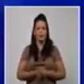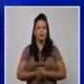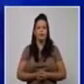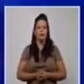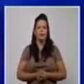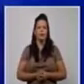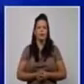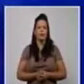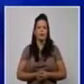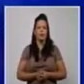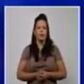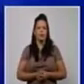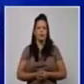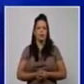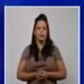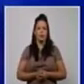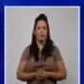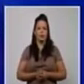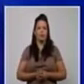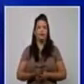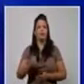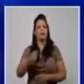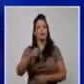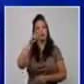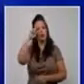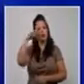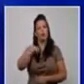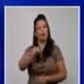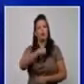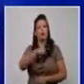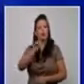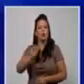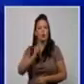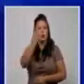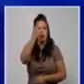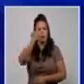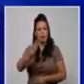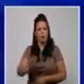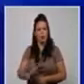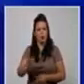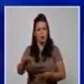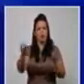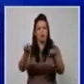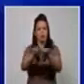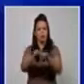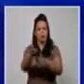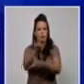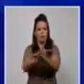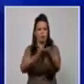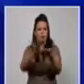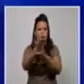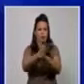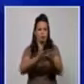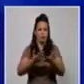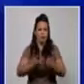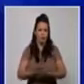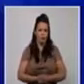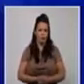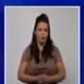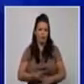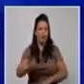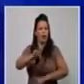epidemiología. Doctor, un usuario en redes sociales que publica Glenda García, una colega estimada,